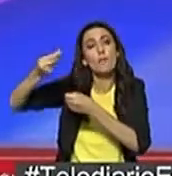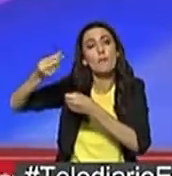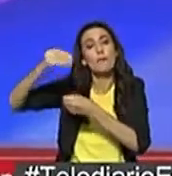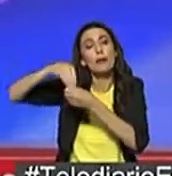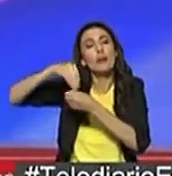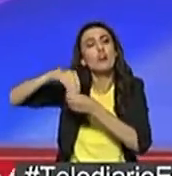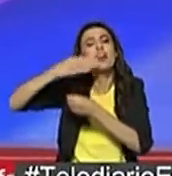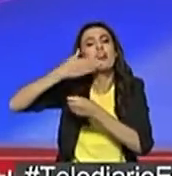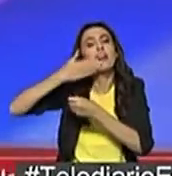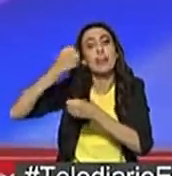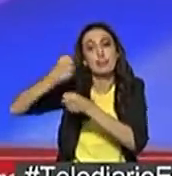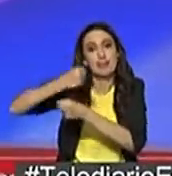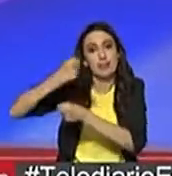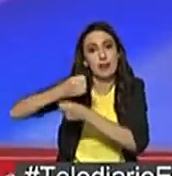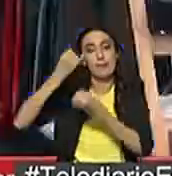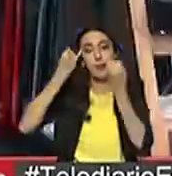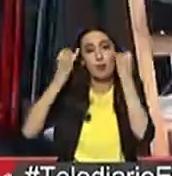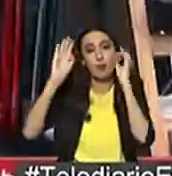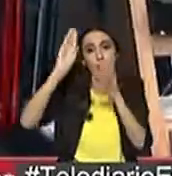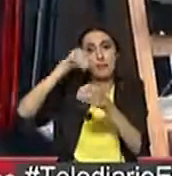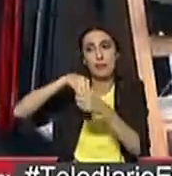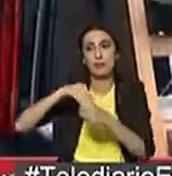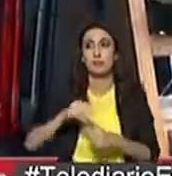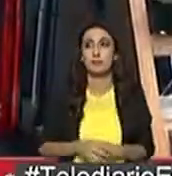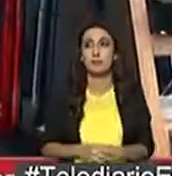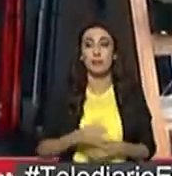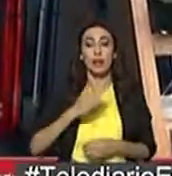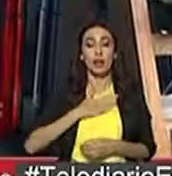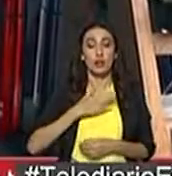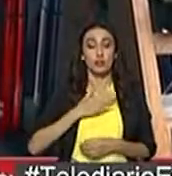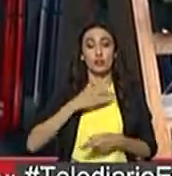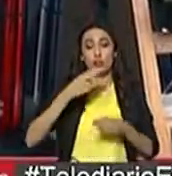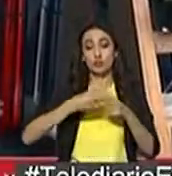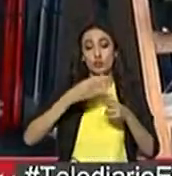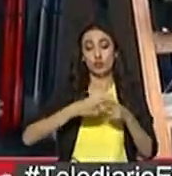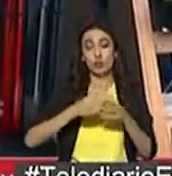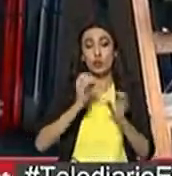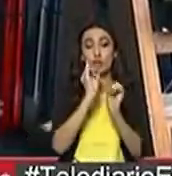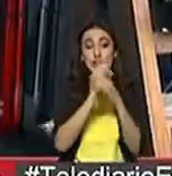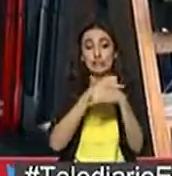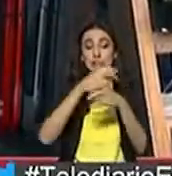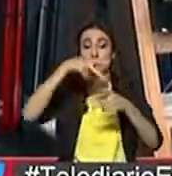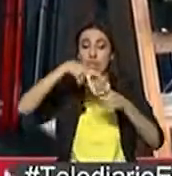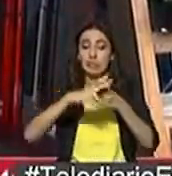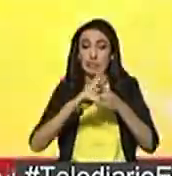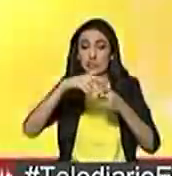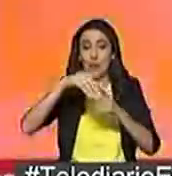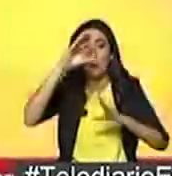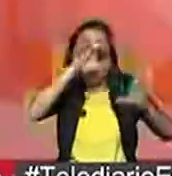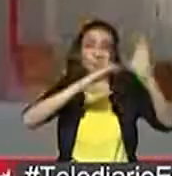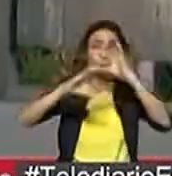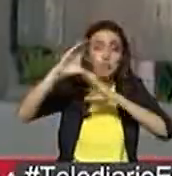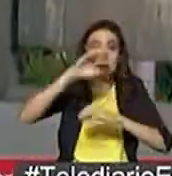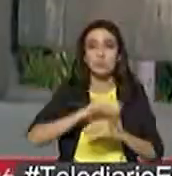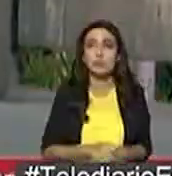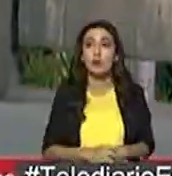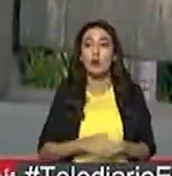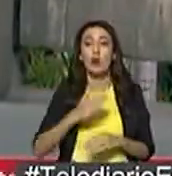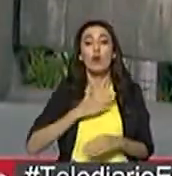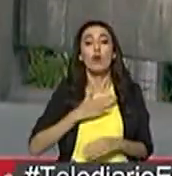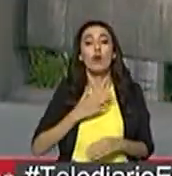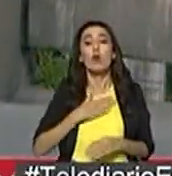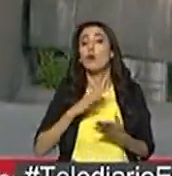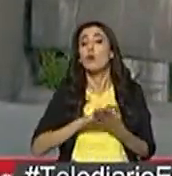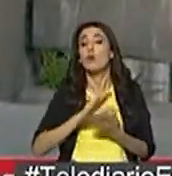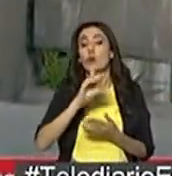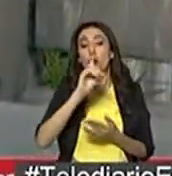qué se trata esta iniciativa. Soy Mariela Cordero, soy ingeniera mecánica y estoy buscando un empleo en mi profesión. Juan Diógenes Zambrano